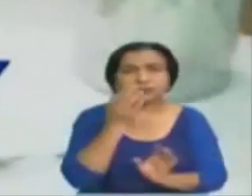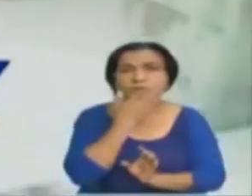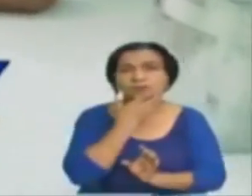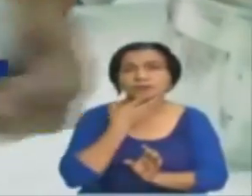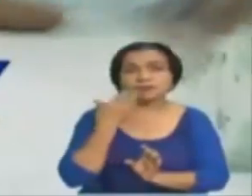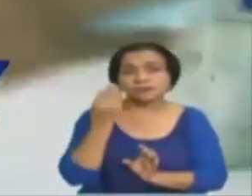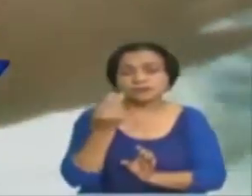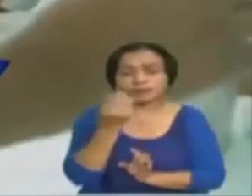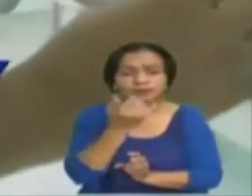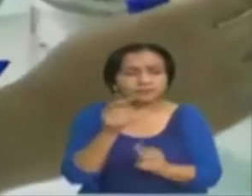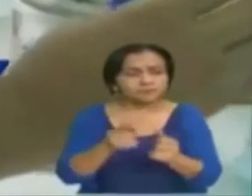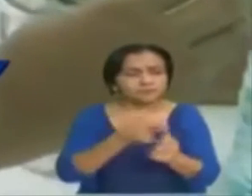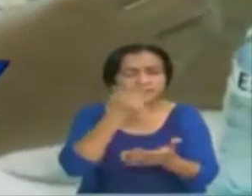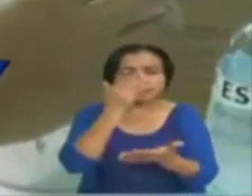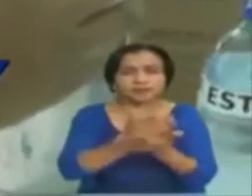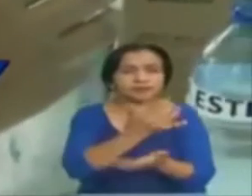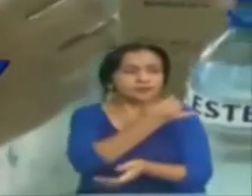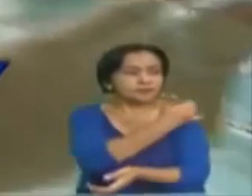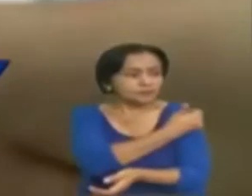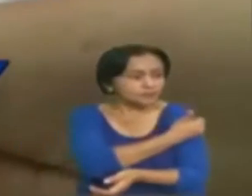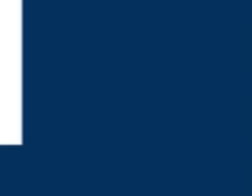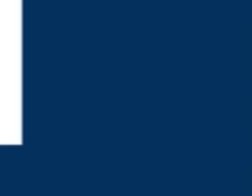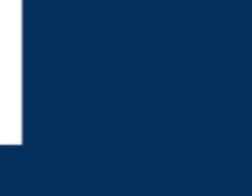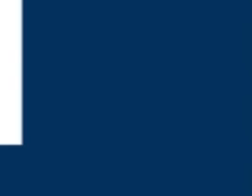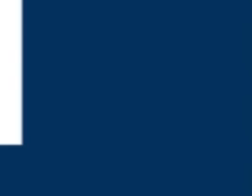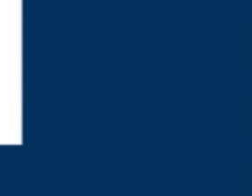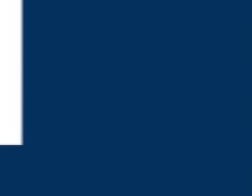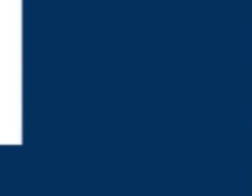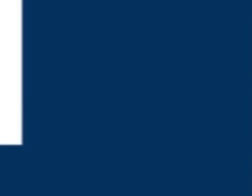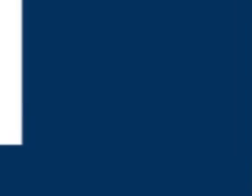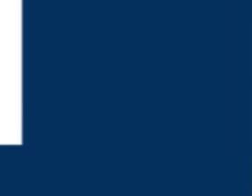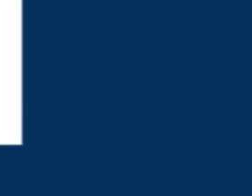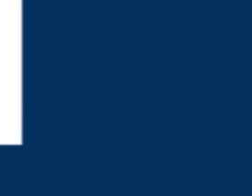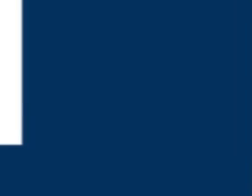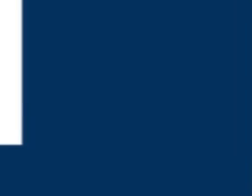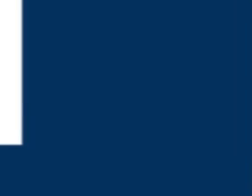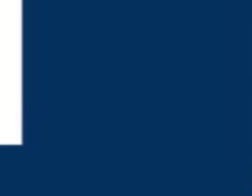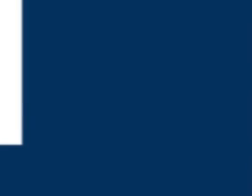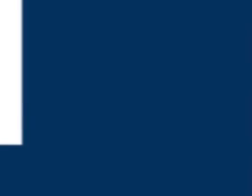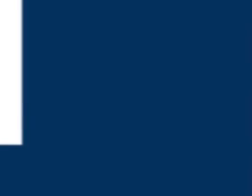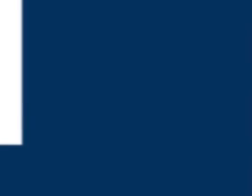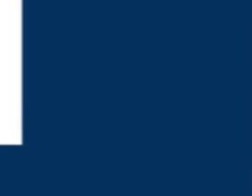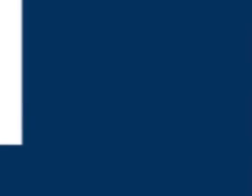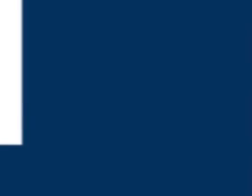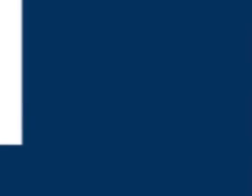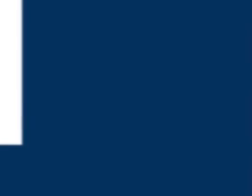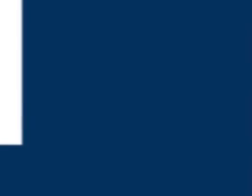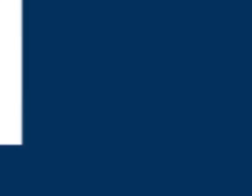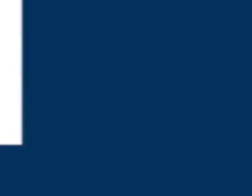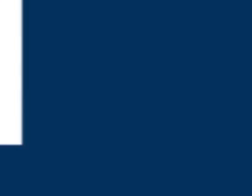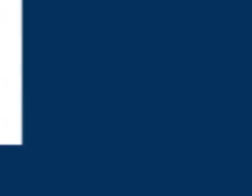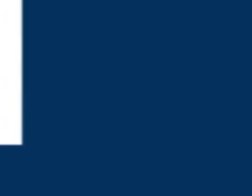Jorge Navarro, también a las 8. En el CUA, Hospital Primario Héroes y Mártires, a las 8. En Bocay,